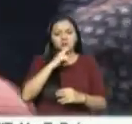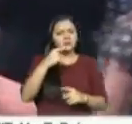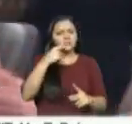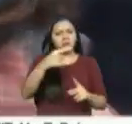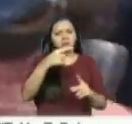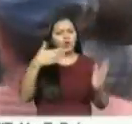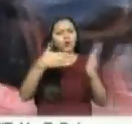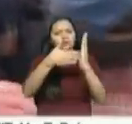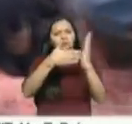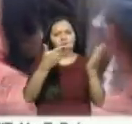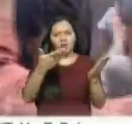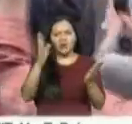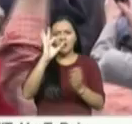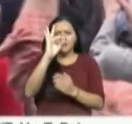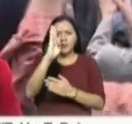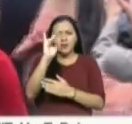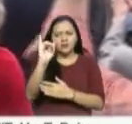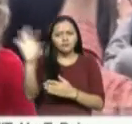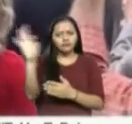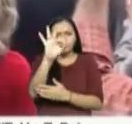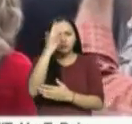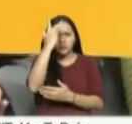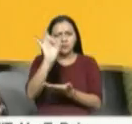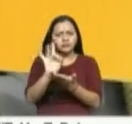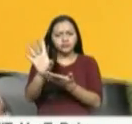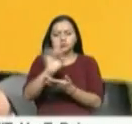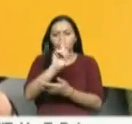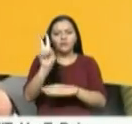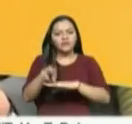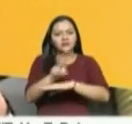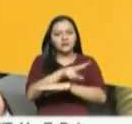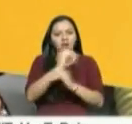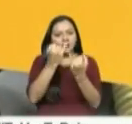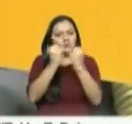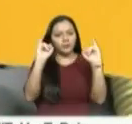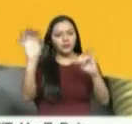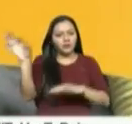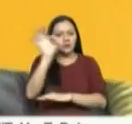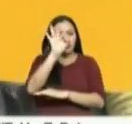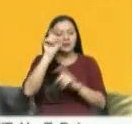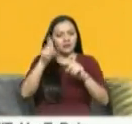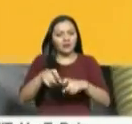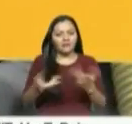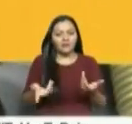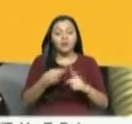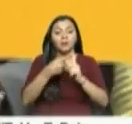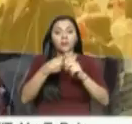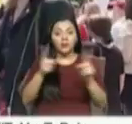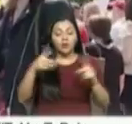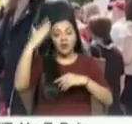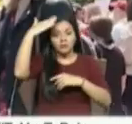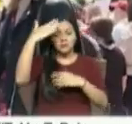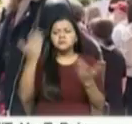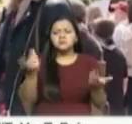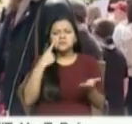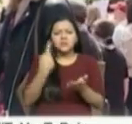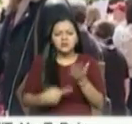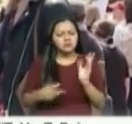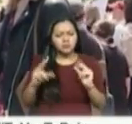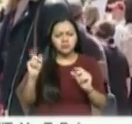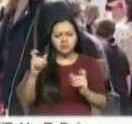Comey, exigiendo que un fiscal independiente se haga cargo de la investigación, una petición que la administración Trump consideró innecesaria.